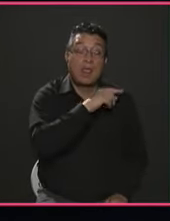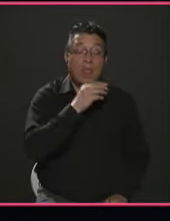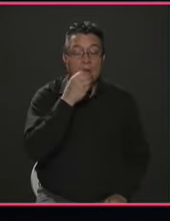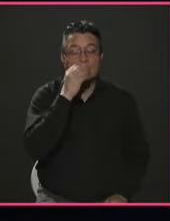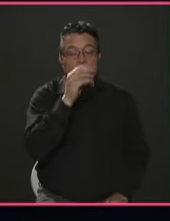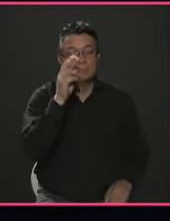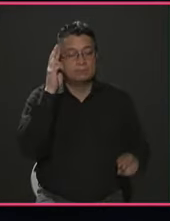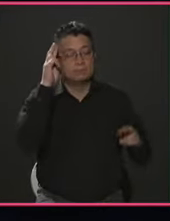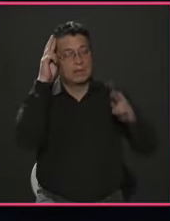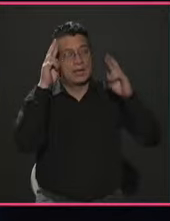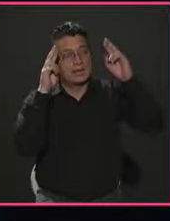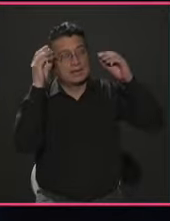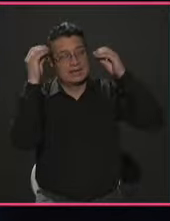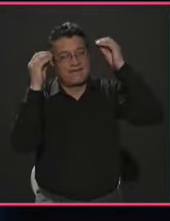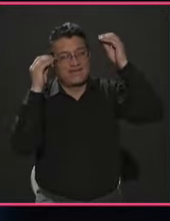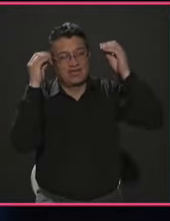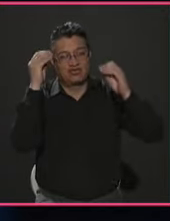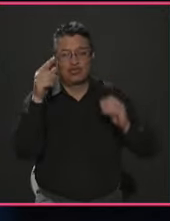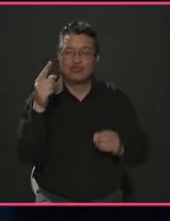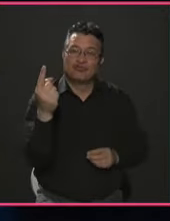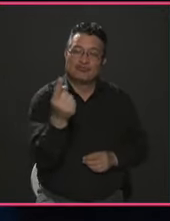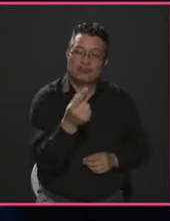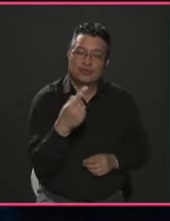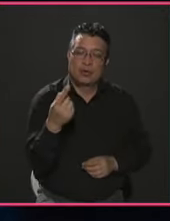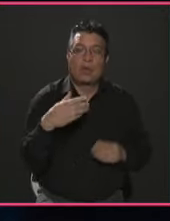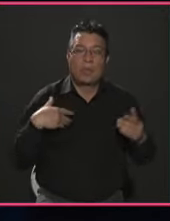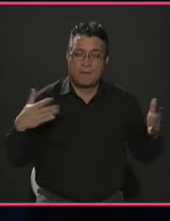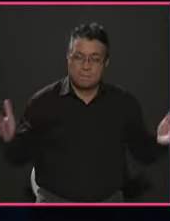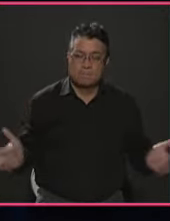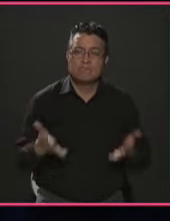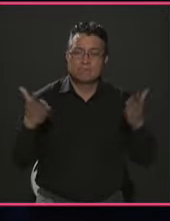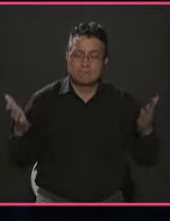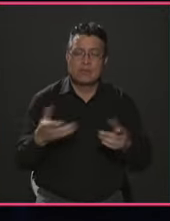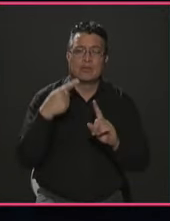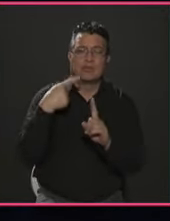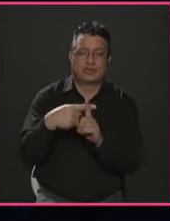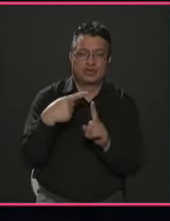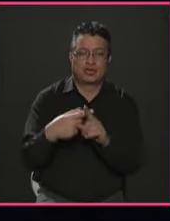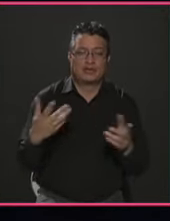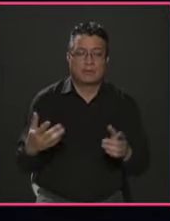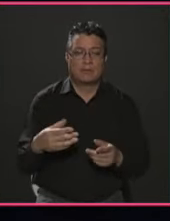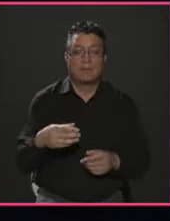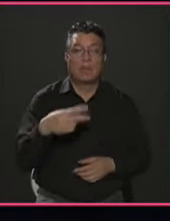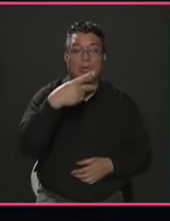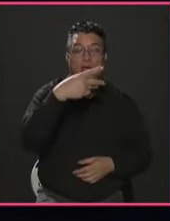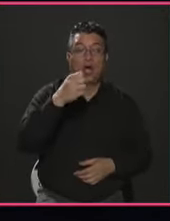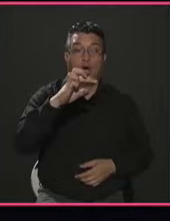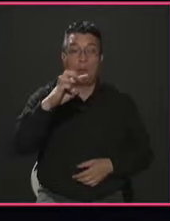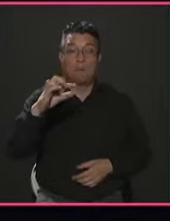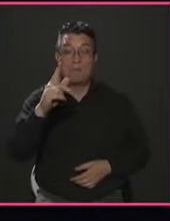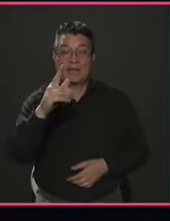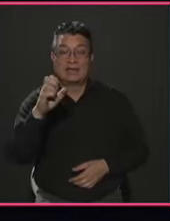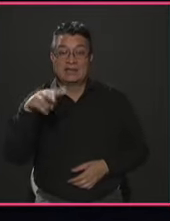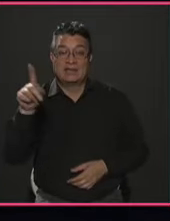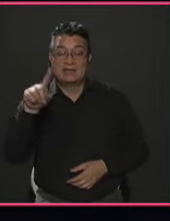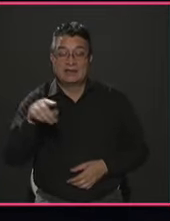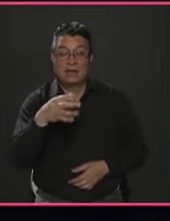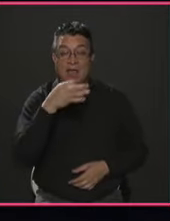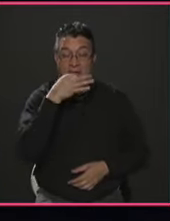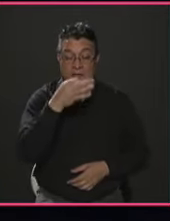reflexión que sea que sea motivante Steve hawkings dijo